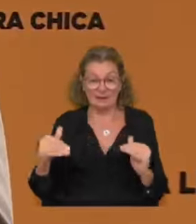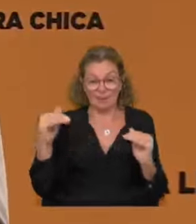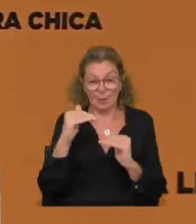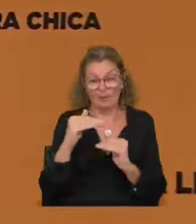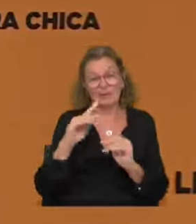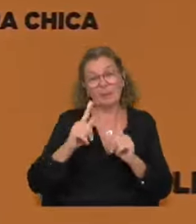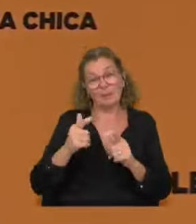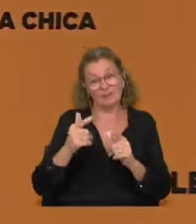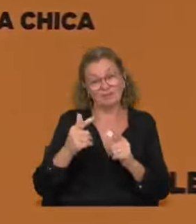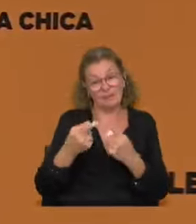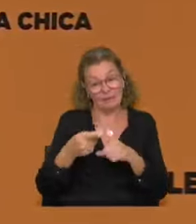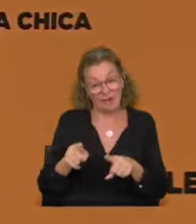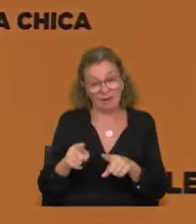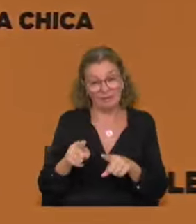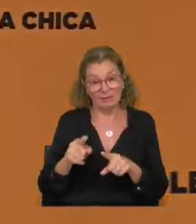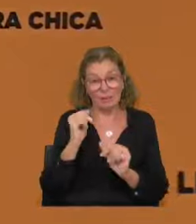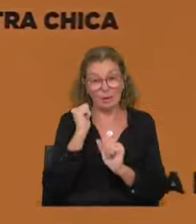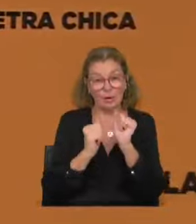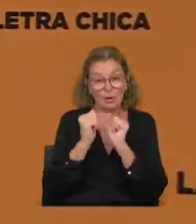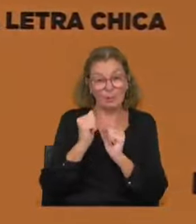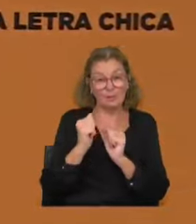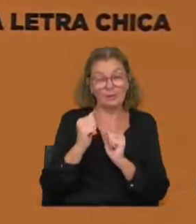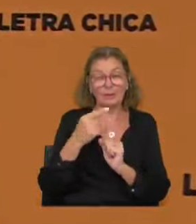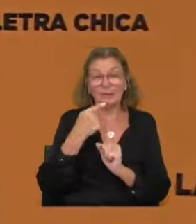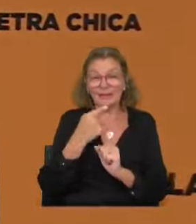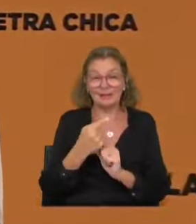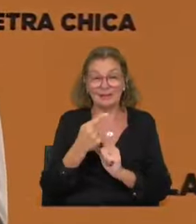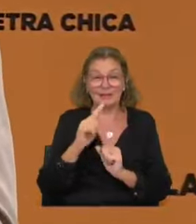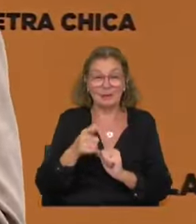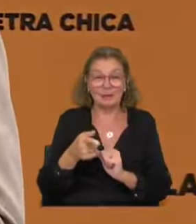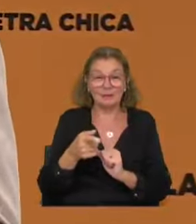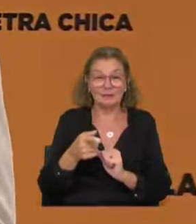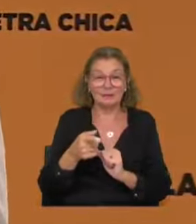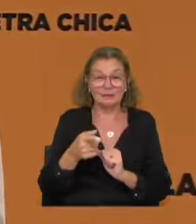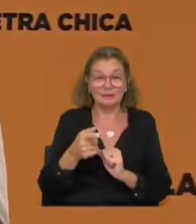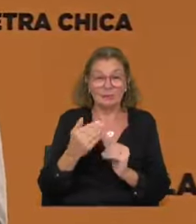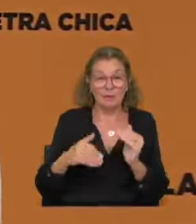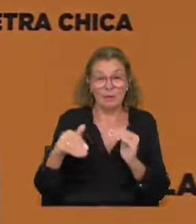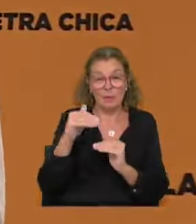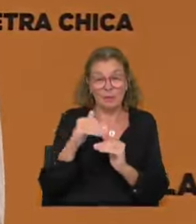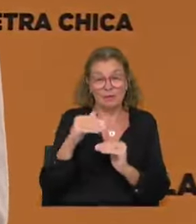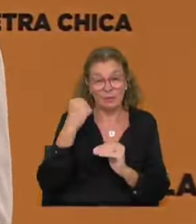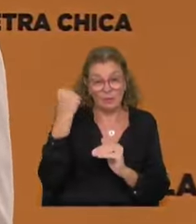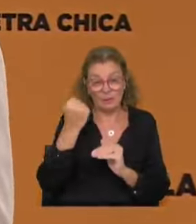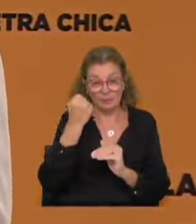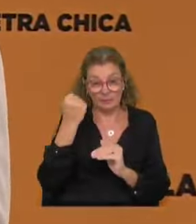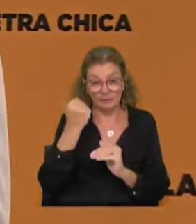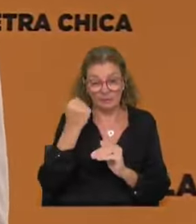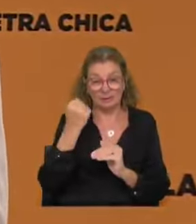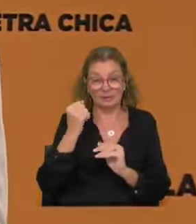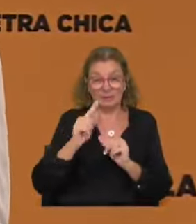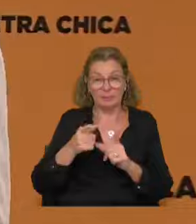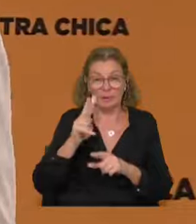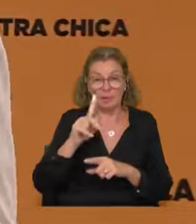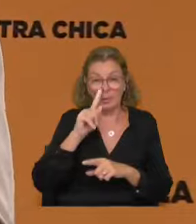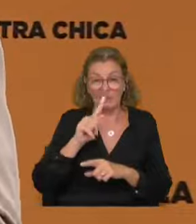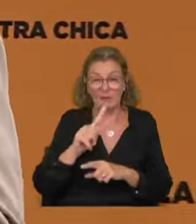también creció como decía el economista Mauricio de Rosa y marcan también un aumento considerable con respecto a